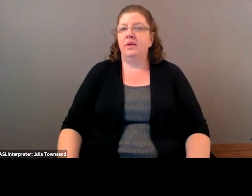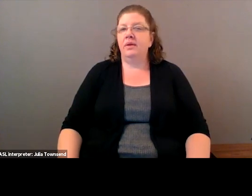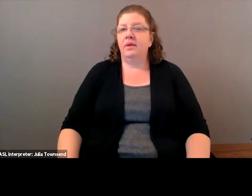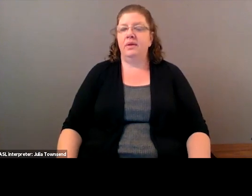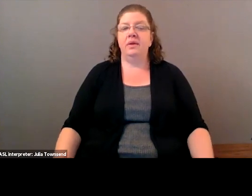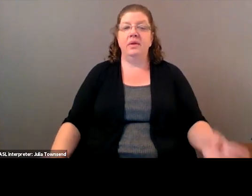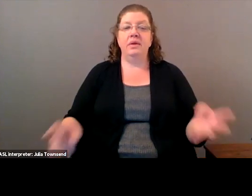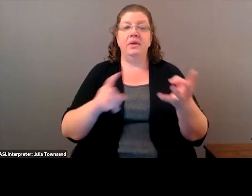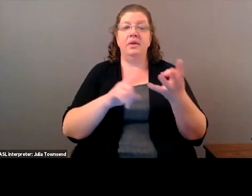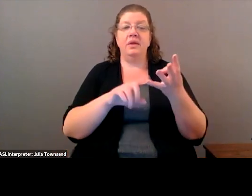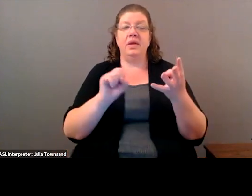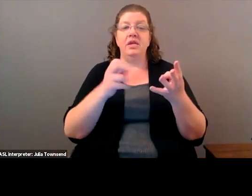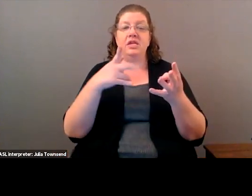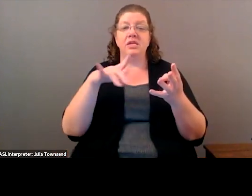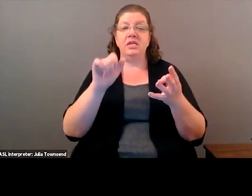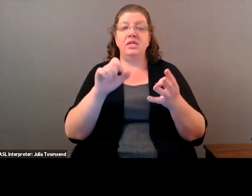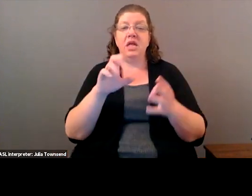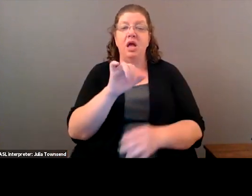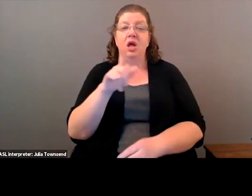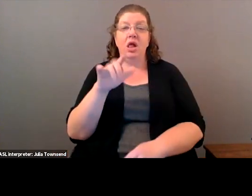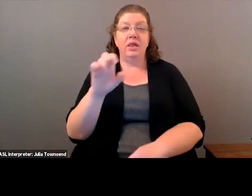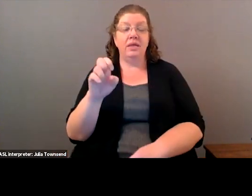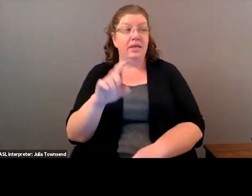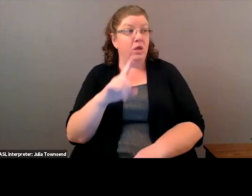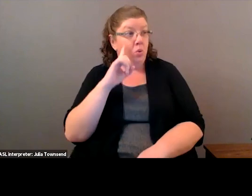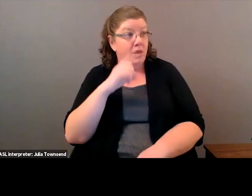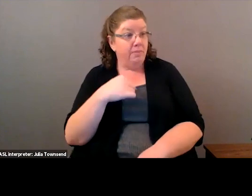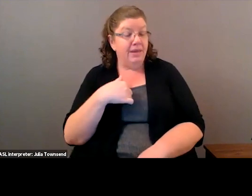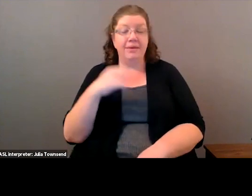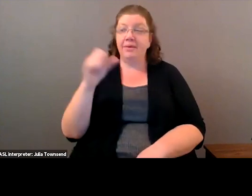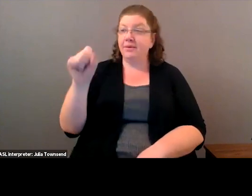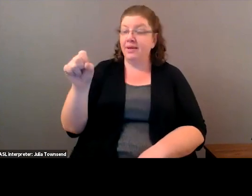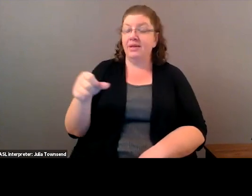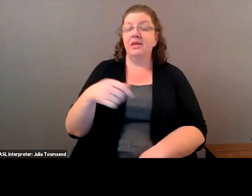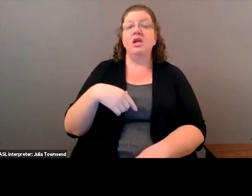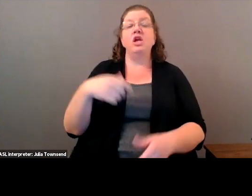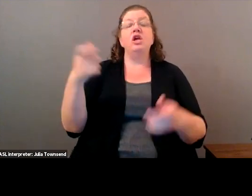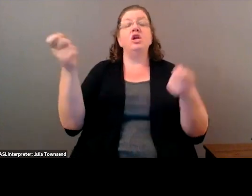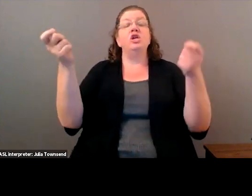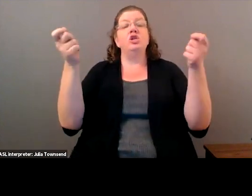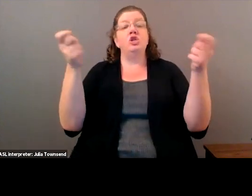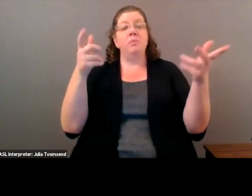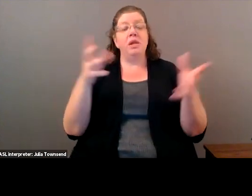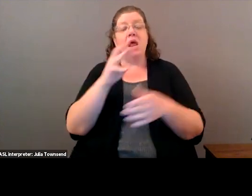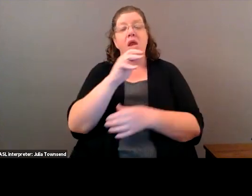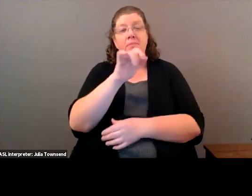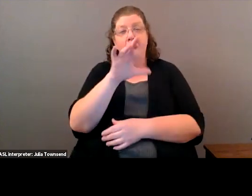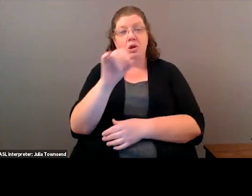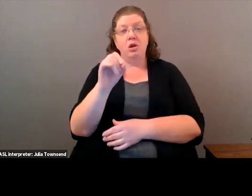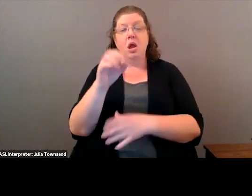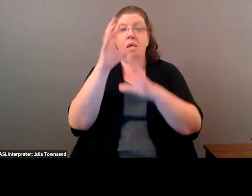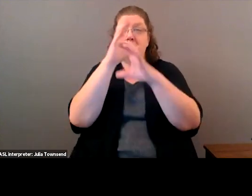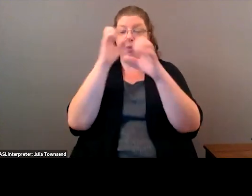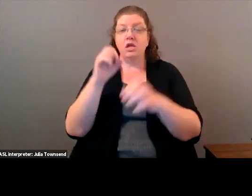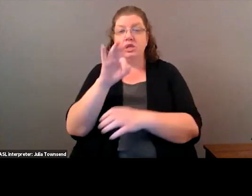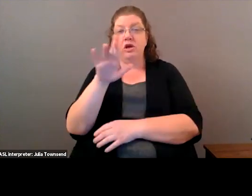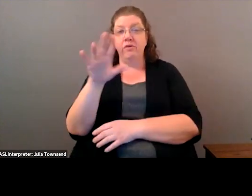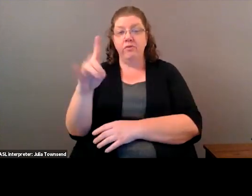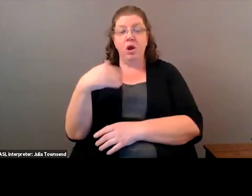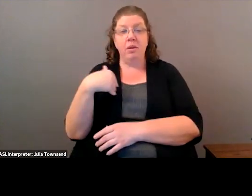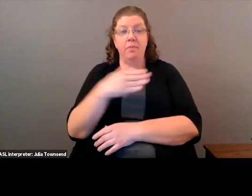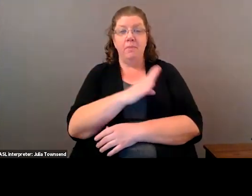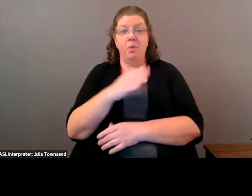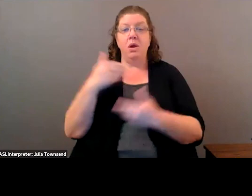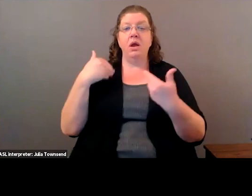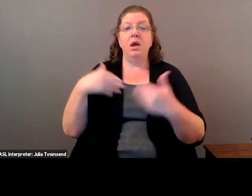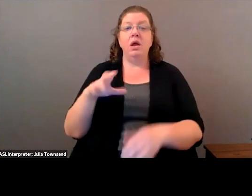Can you hear me? Yes, go ahead. Yes. Superintendent Maldonado, President Ford, and members of the board. My name is Sheila Cullen, and